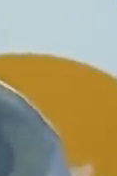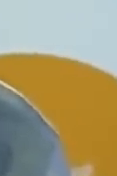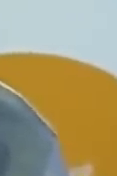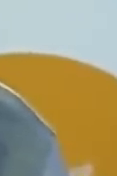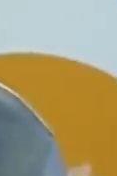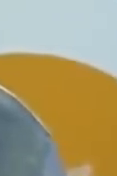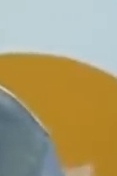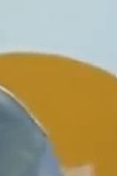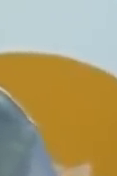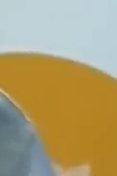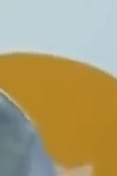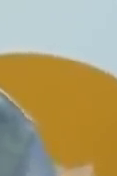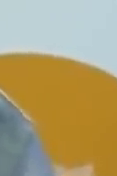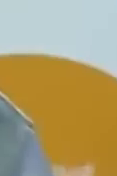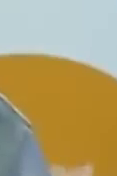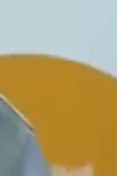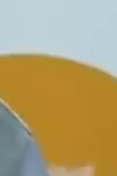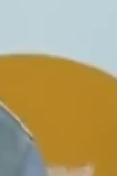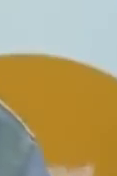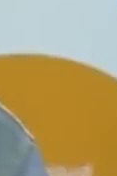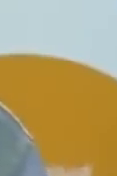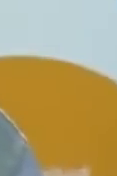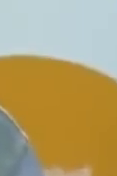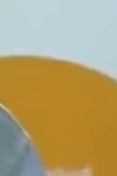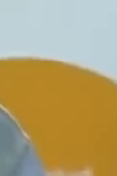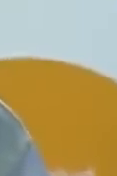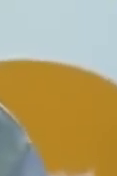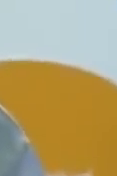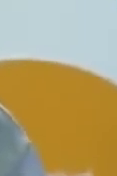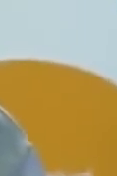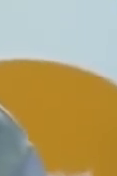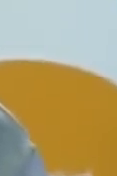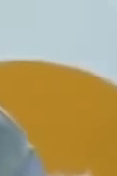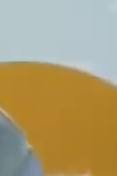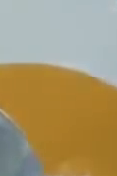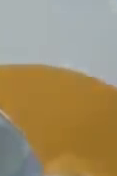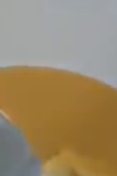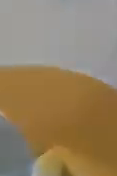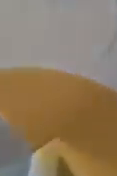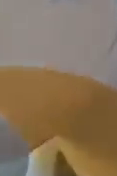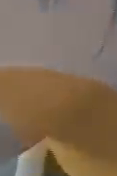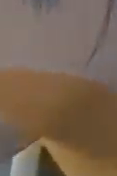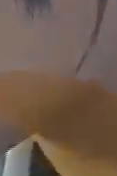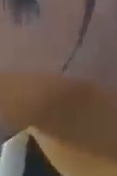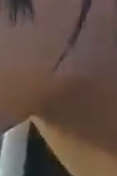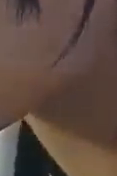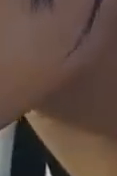Quiero rogarte que esperes la alborada